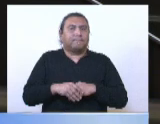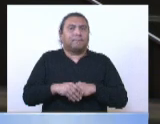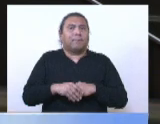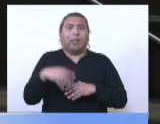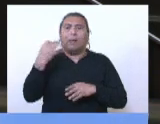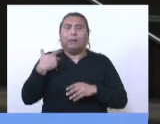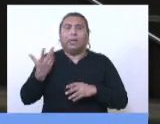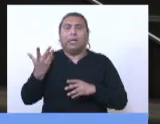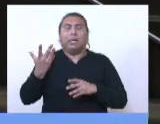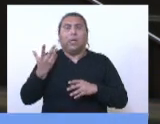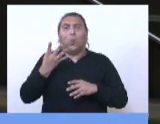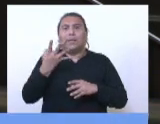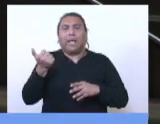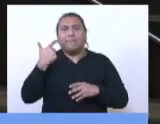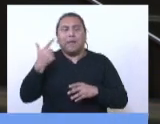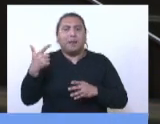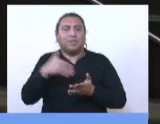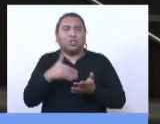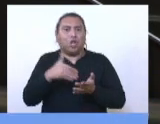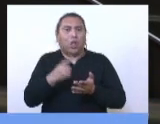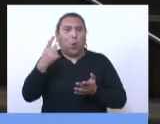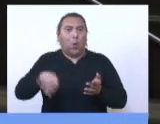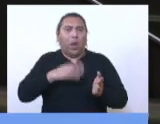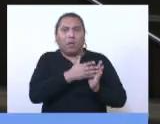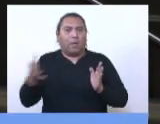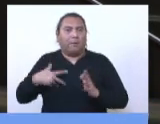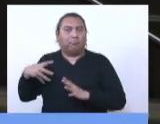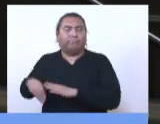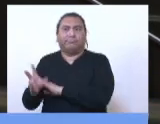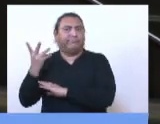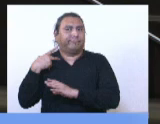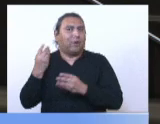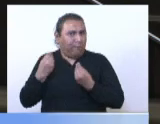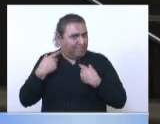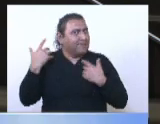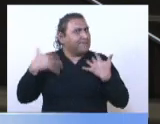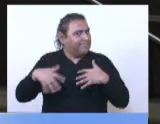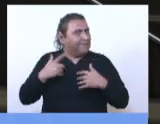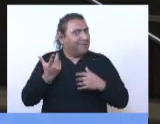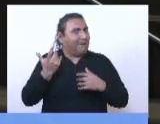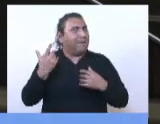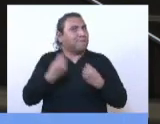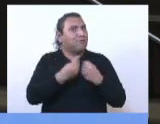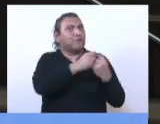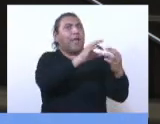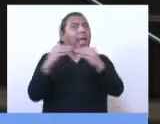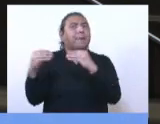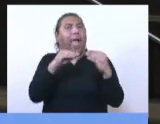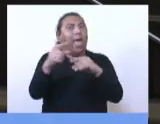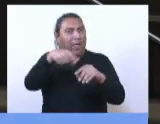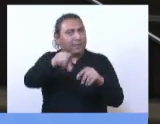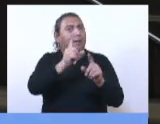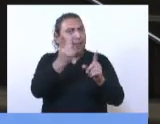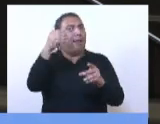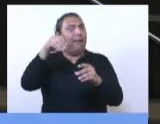en un año hay que jugarlo entre los cuales se encuentran muchos de estos muchachos que están ahí que están hablando o sea que es